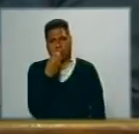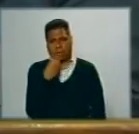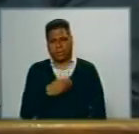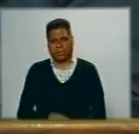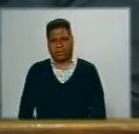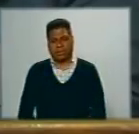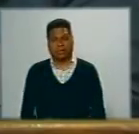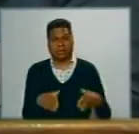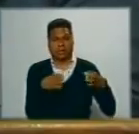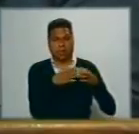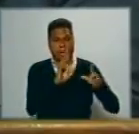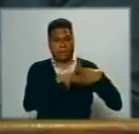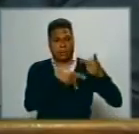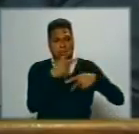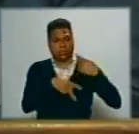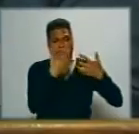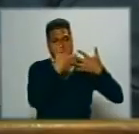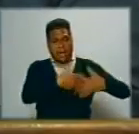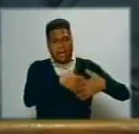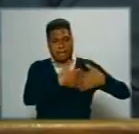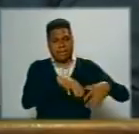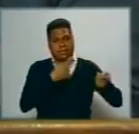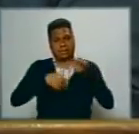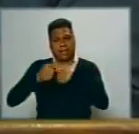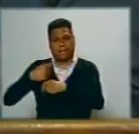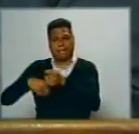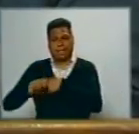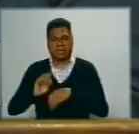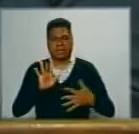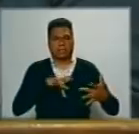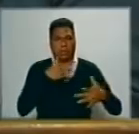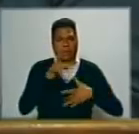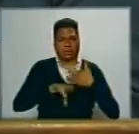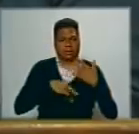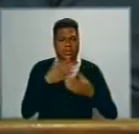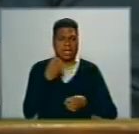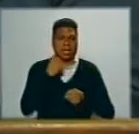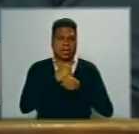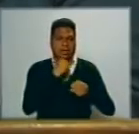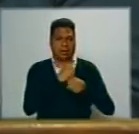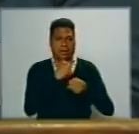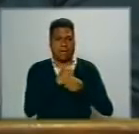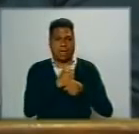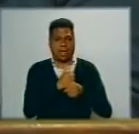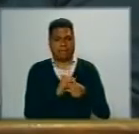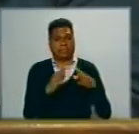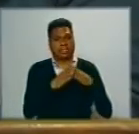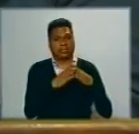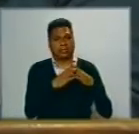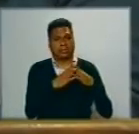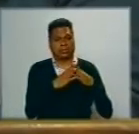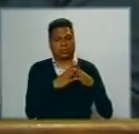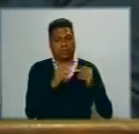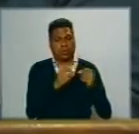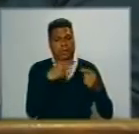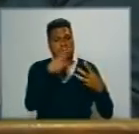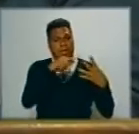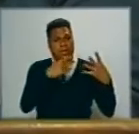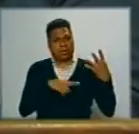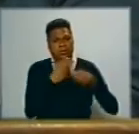que los produce o comercializa, de la actividad que desempeñan, del ámbito de influencia u